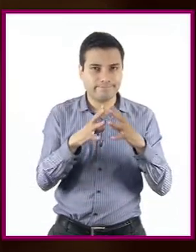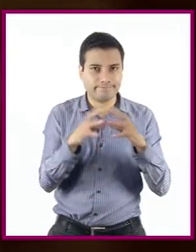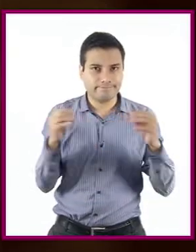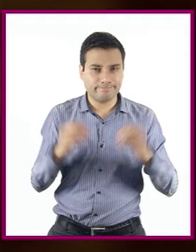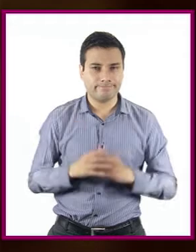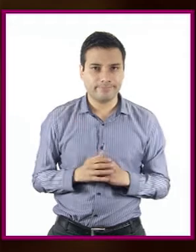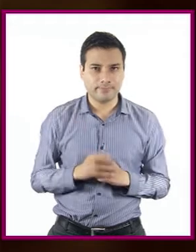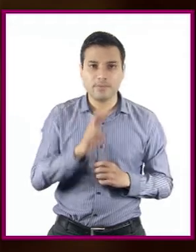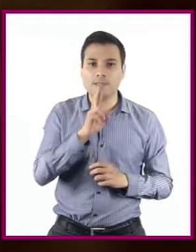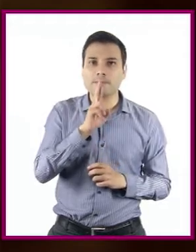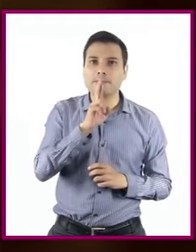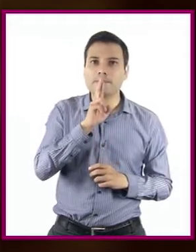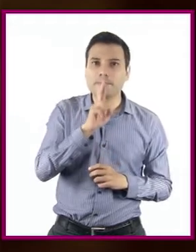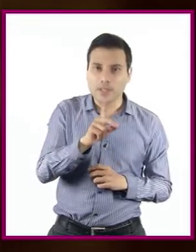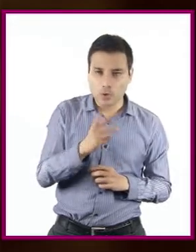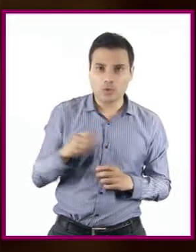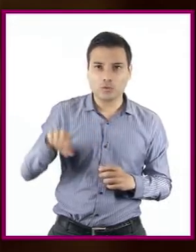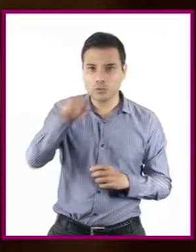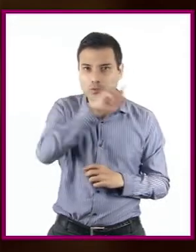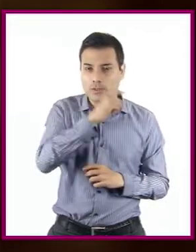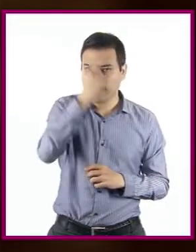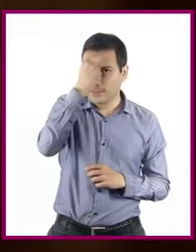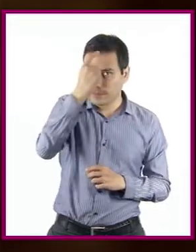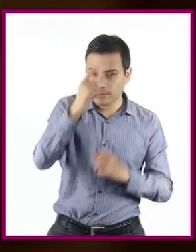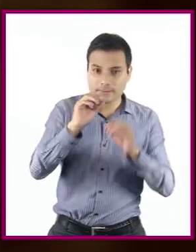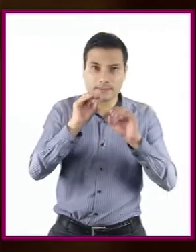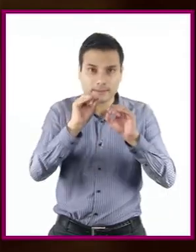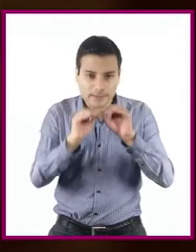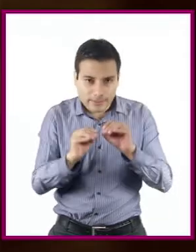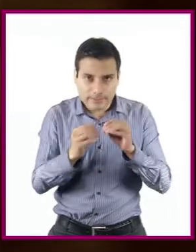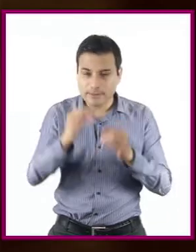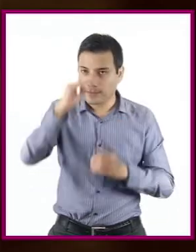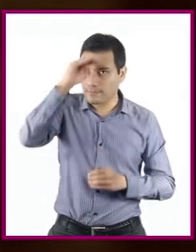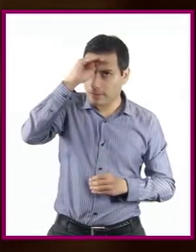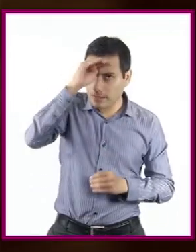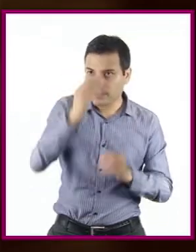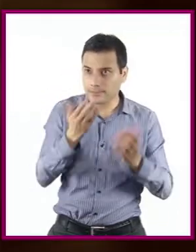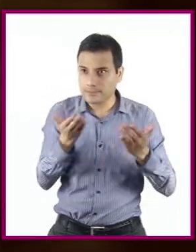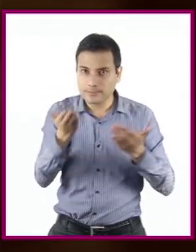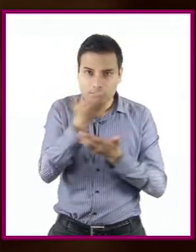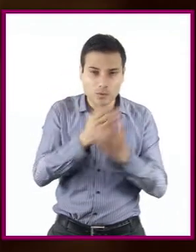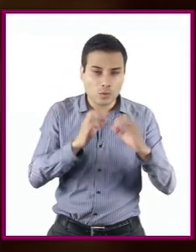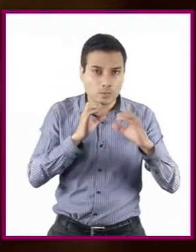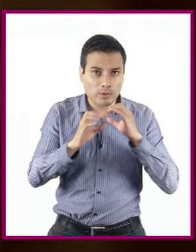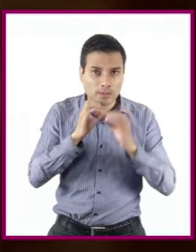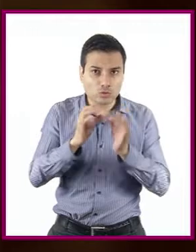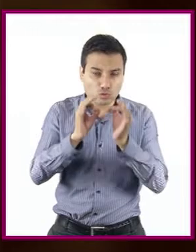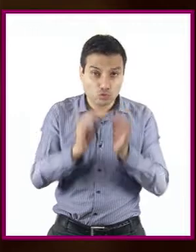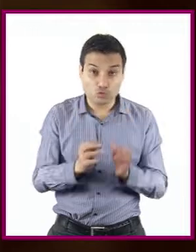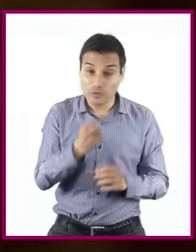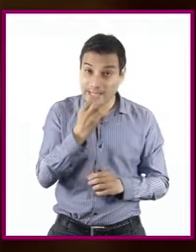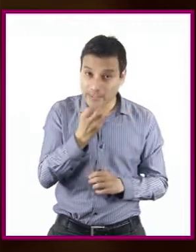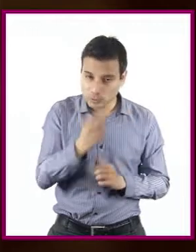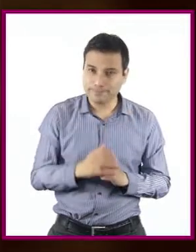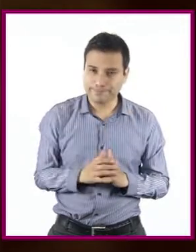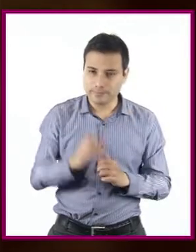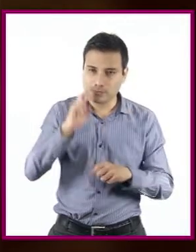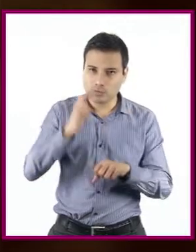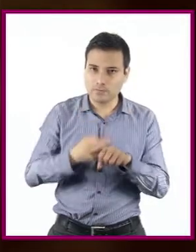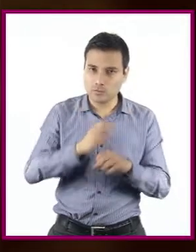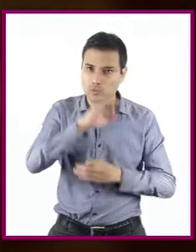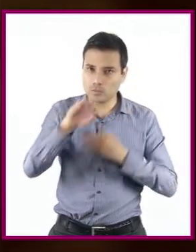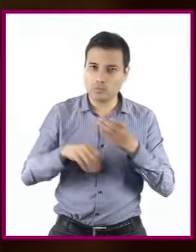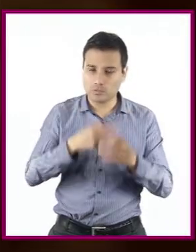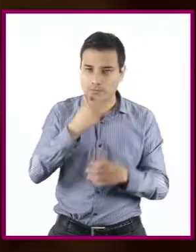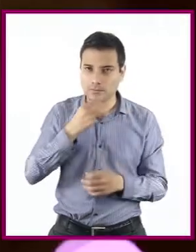Construir formas creativas, reflexivas y asertivas en todos los espacios de diálogo social es una responsabilidad de todas